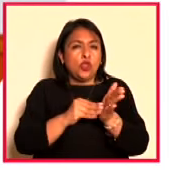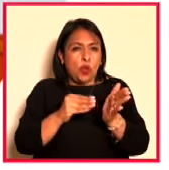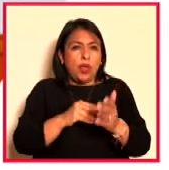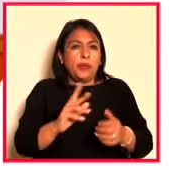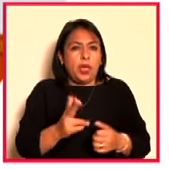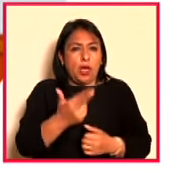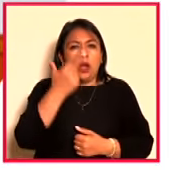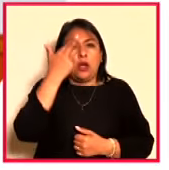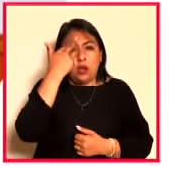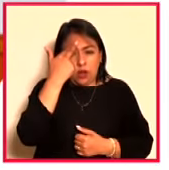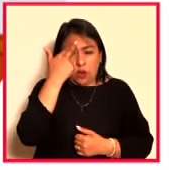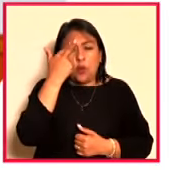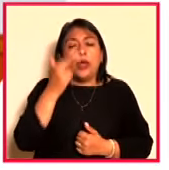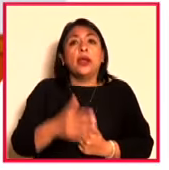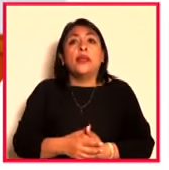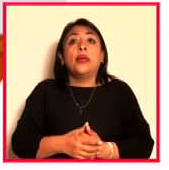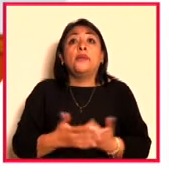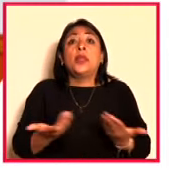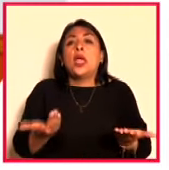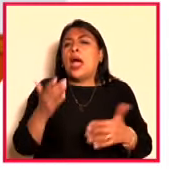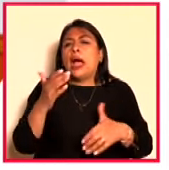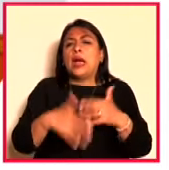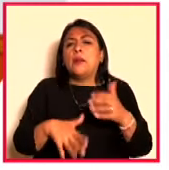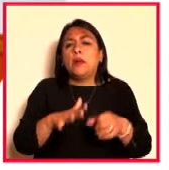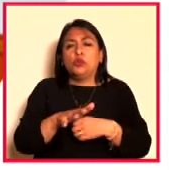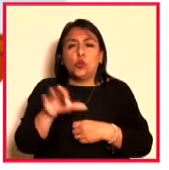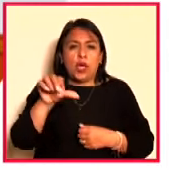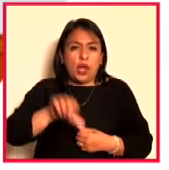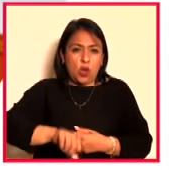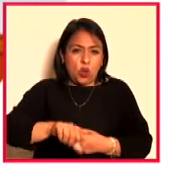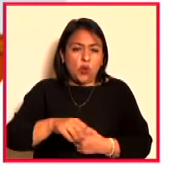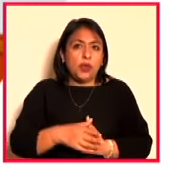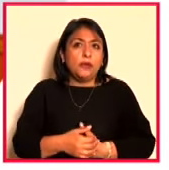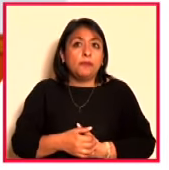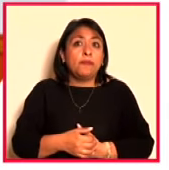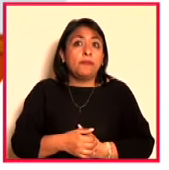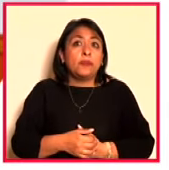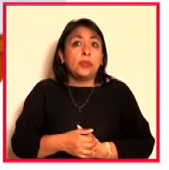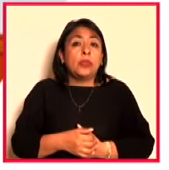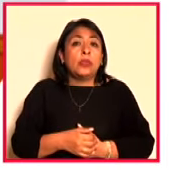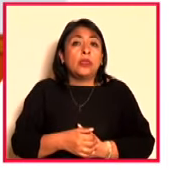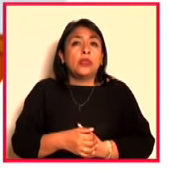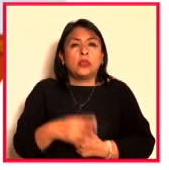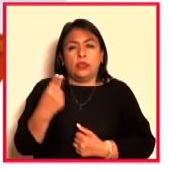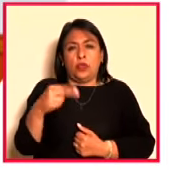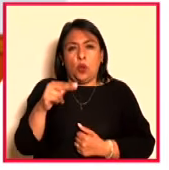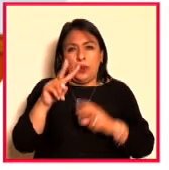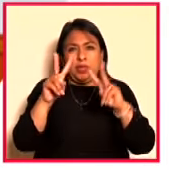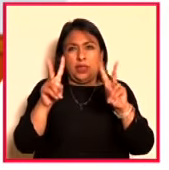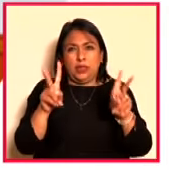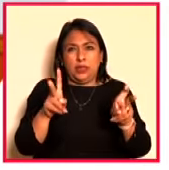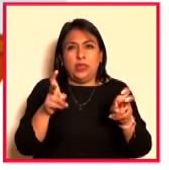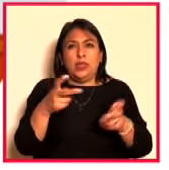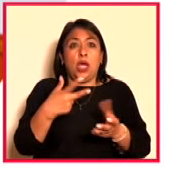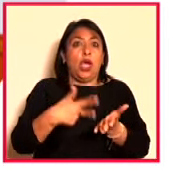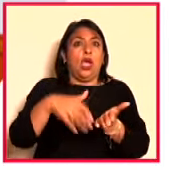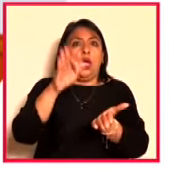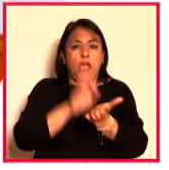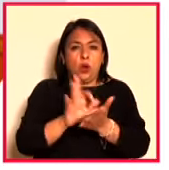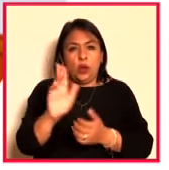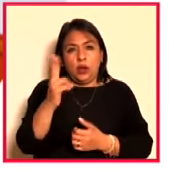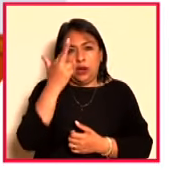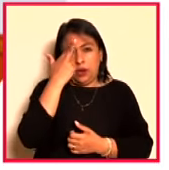a Stardust. Y con lo que nos vamos a despedir esta noche, mi querida Laura, es con el tema que lleva por título Hero, y así recordamos a